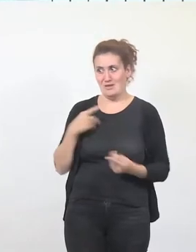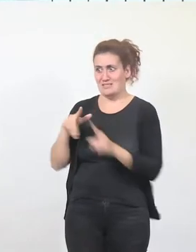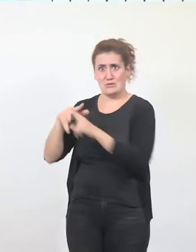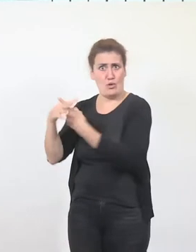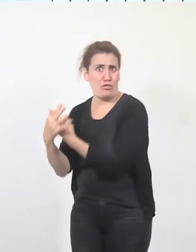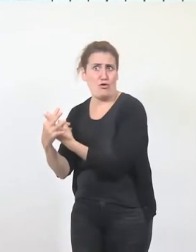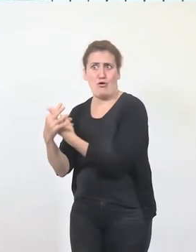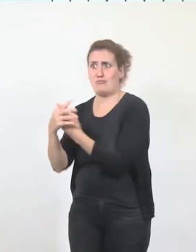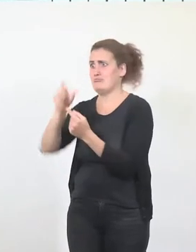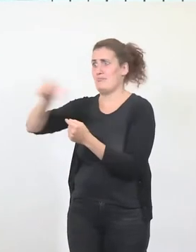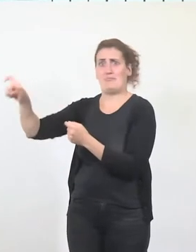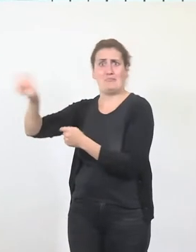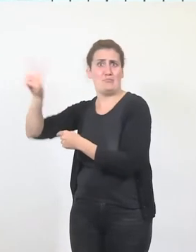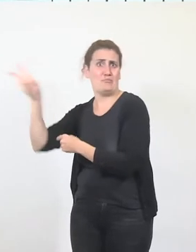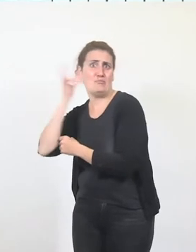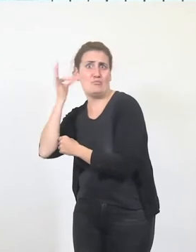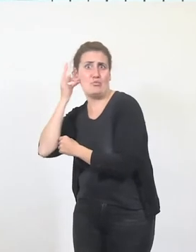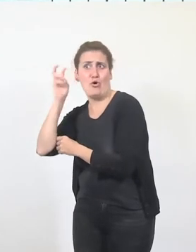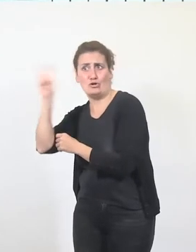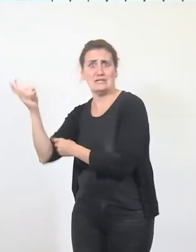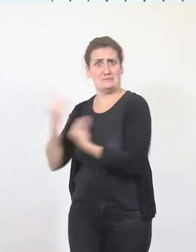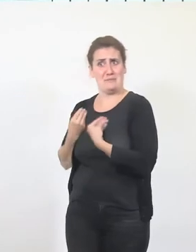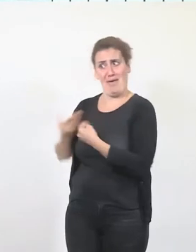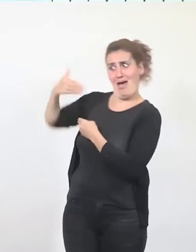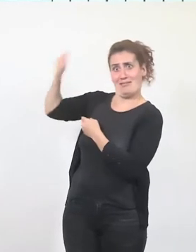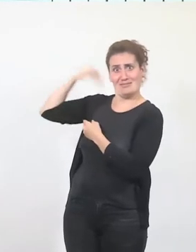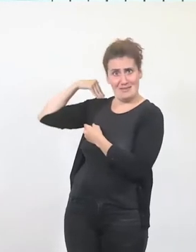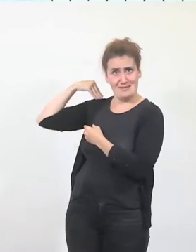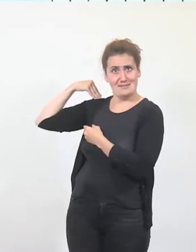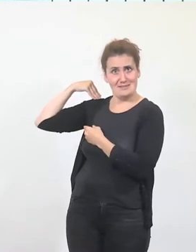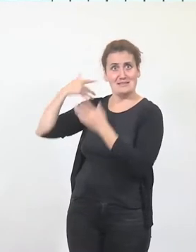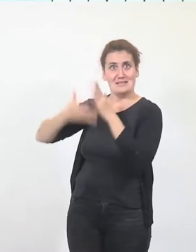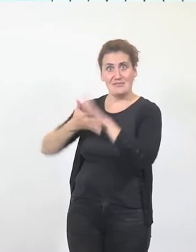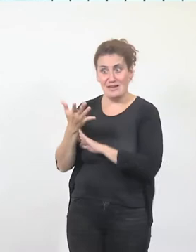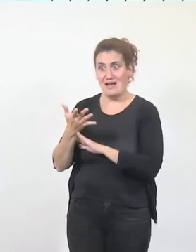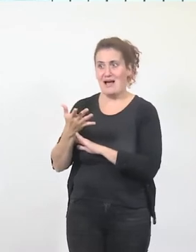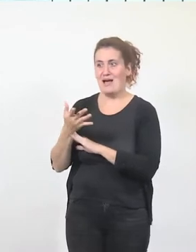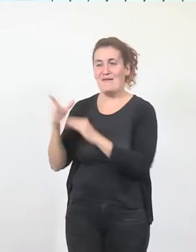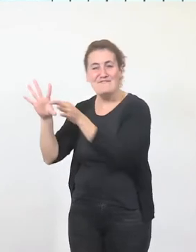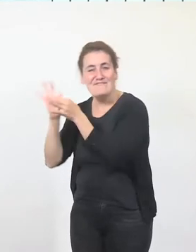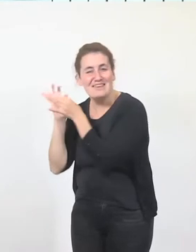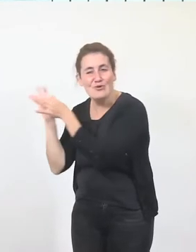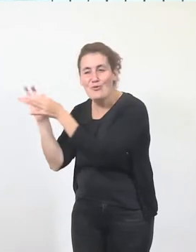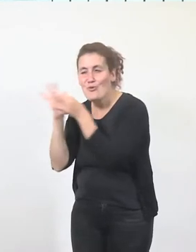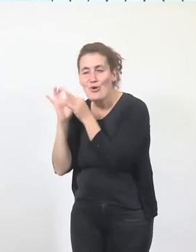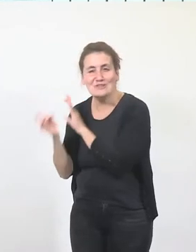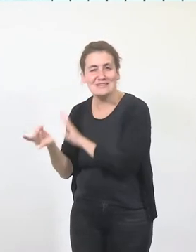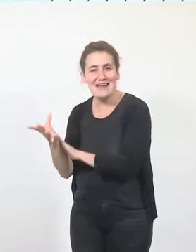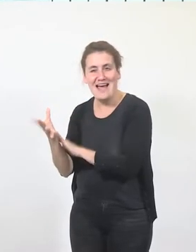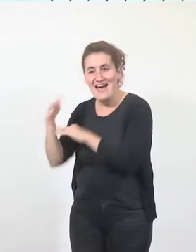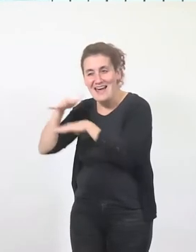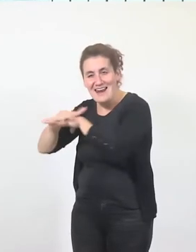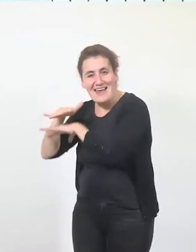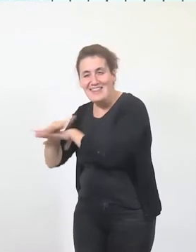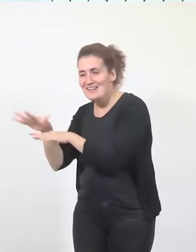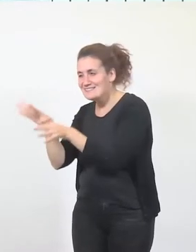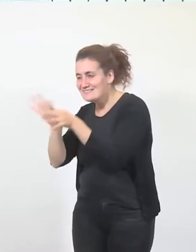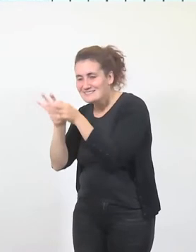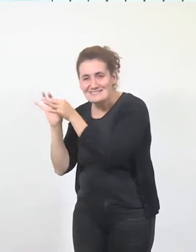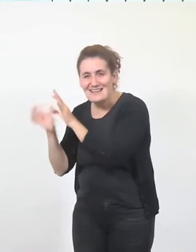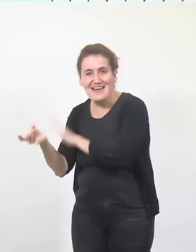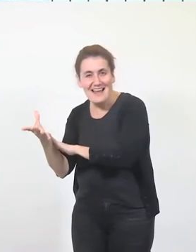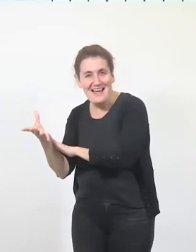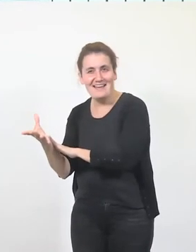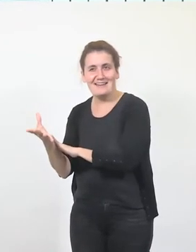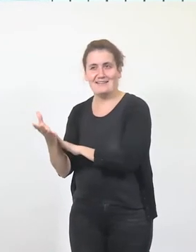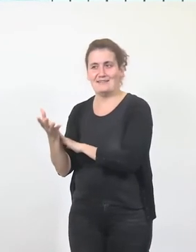situación que habían vivido muchas mujeres. Y yo pienso que crear esos vínculos y esas redes va